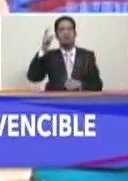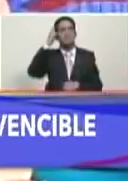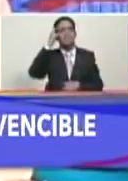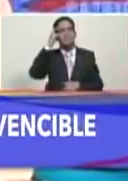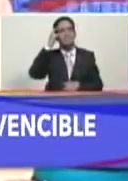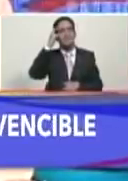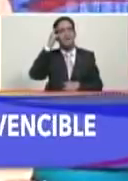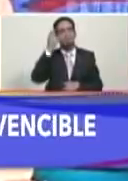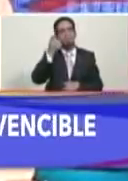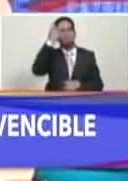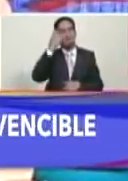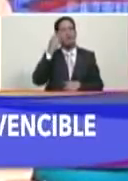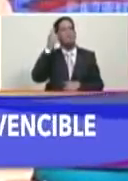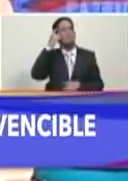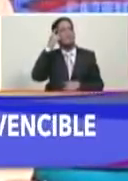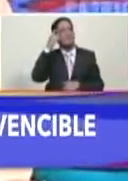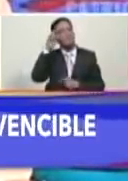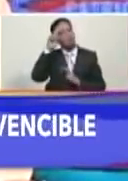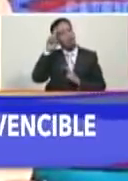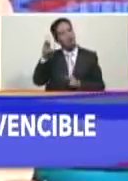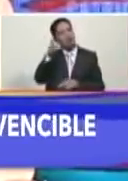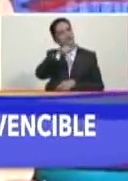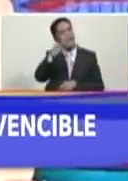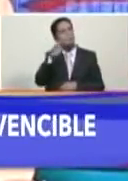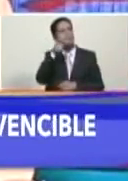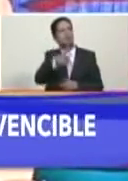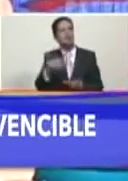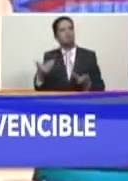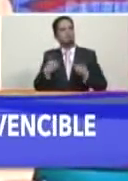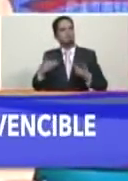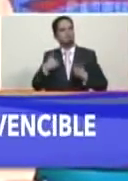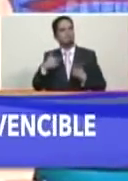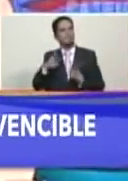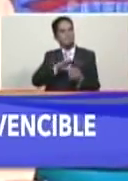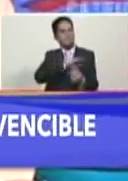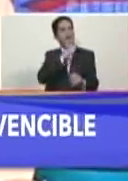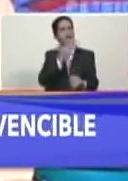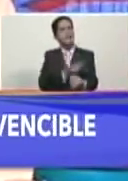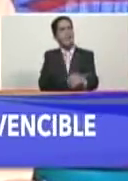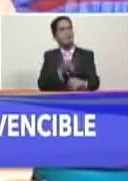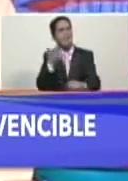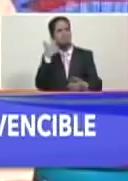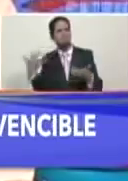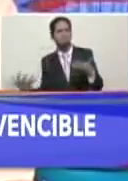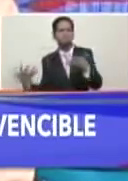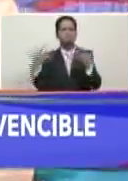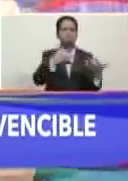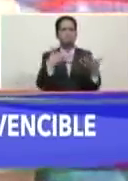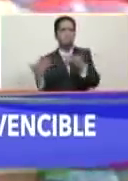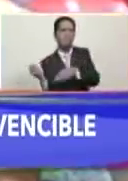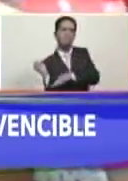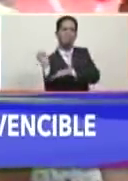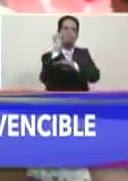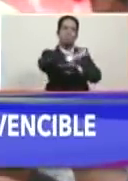la Juventud en honor a los mártires y valientes que estuvieron en la batalla de la victoria.